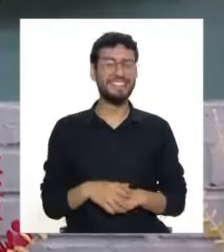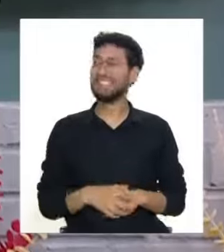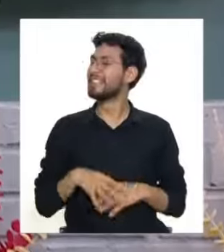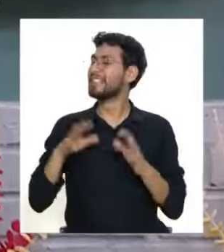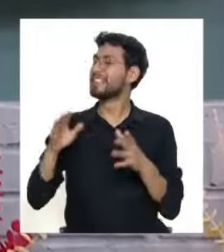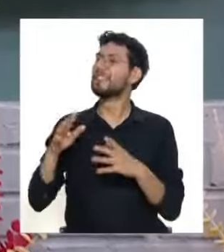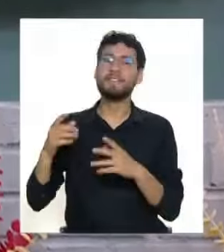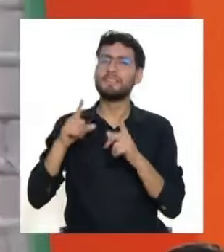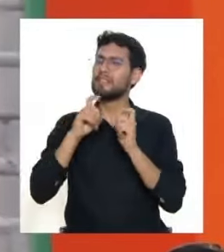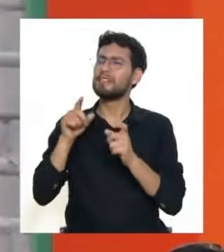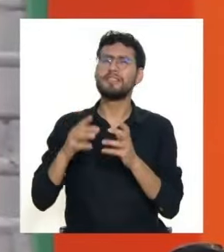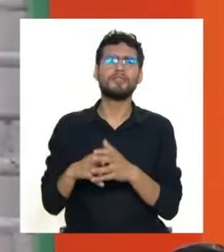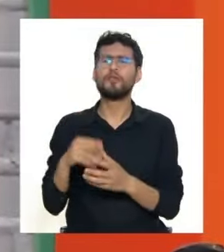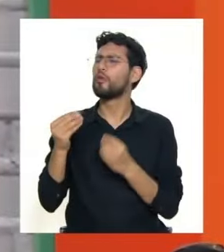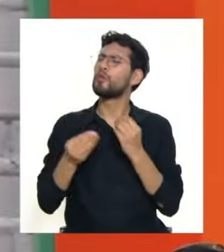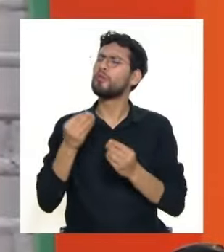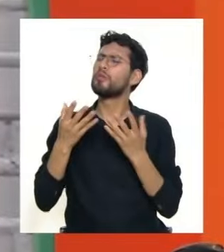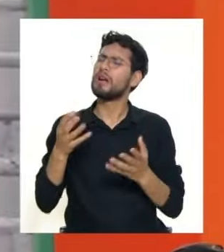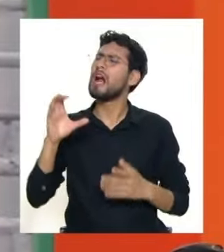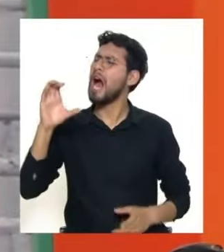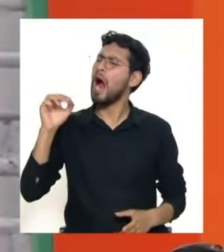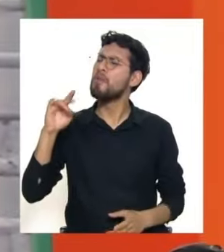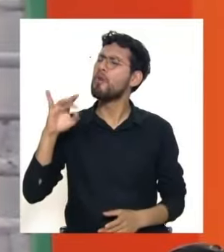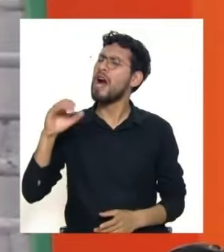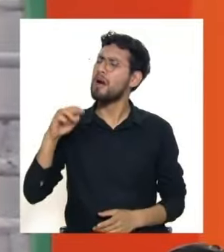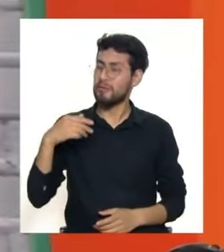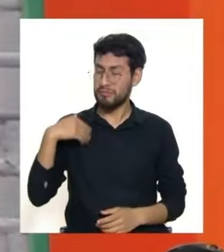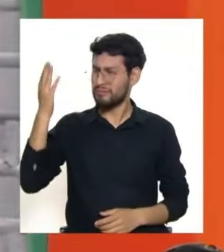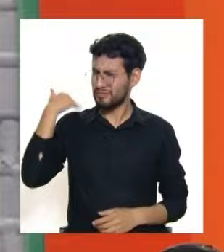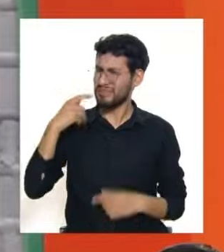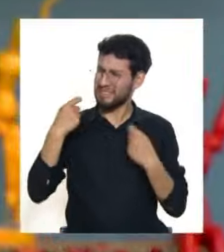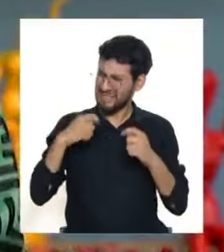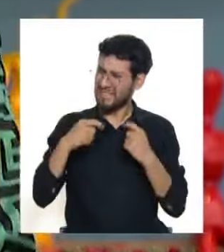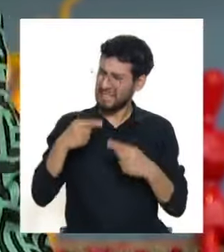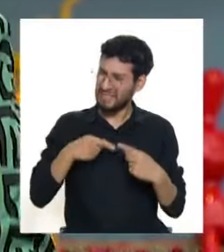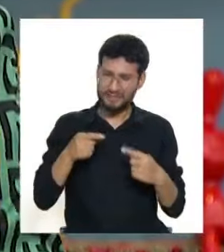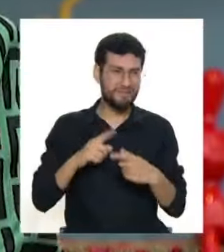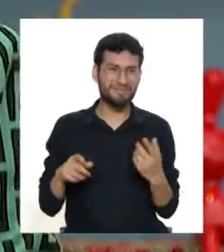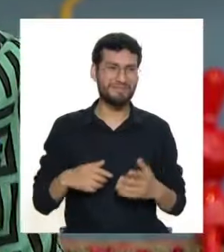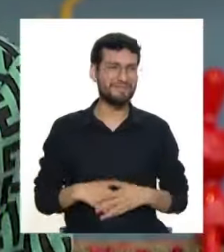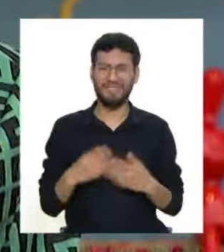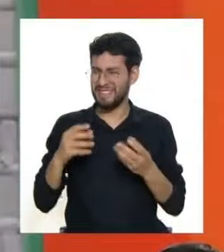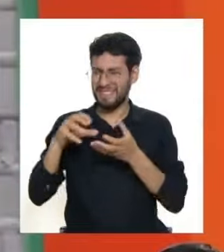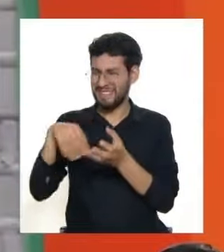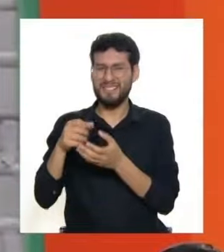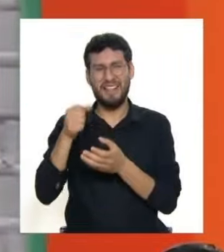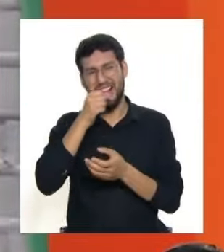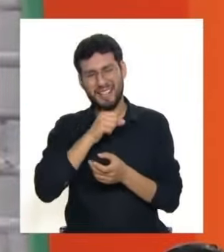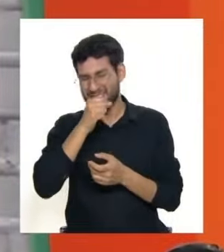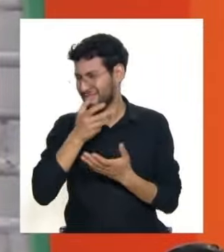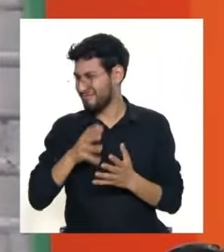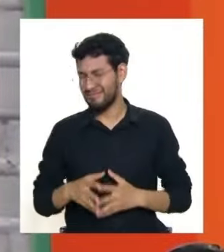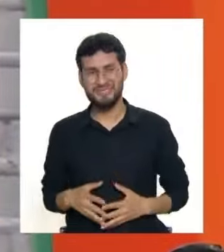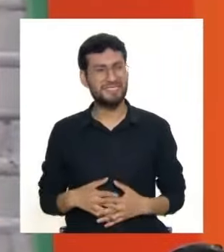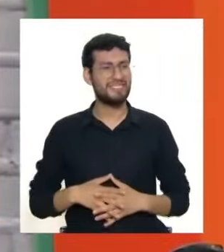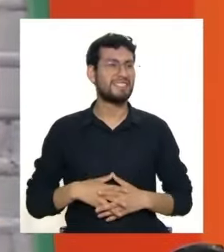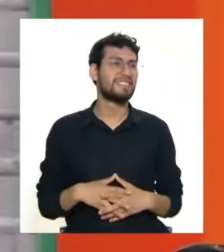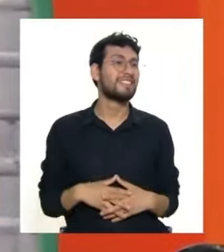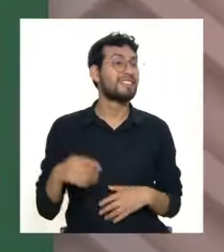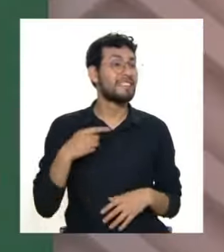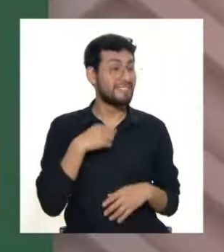una consulta. Dime. ¿Y de qué manera puedo preparar el camu camu? Porque yo ya lo he probado muchas veces, pero ya procesado en helados, ¿no?